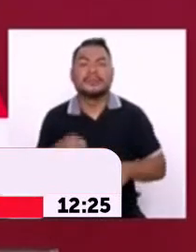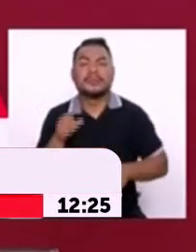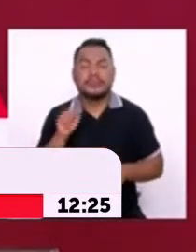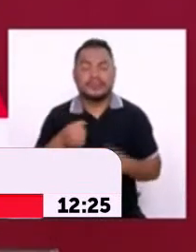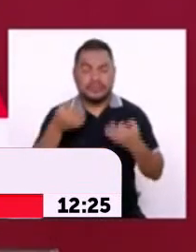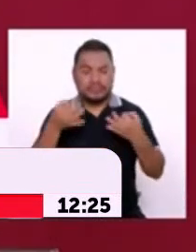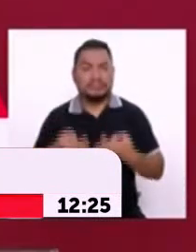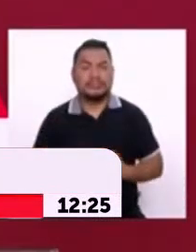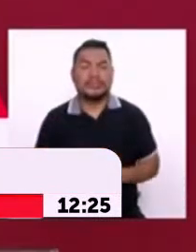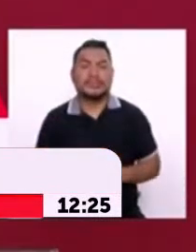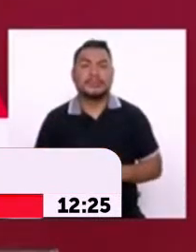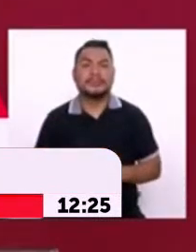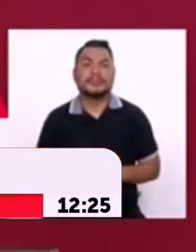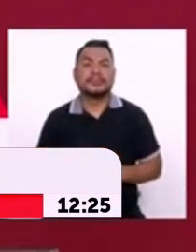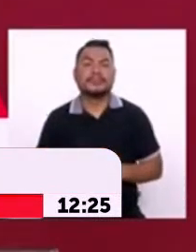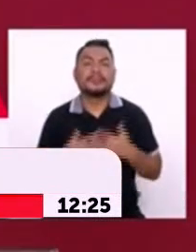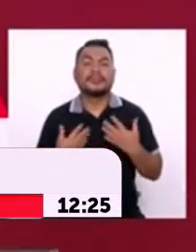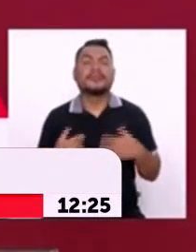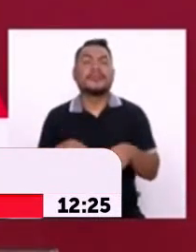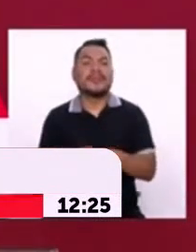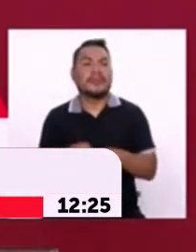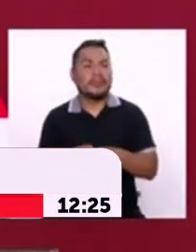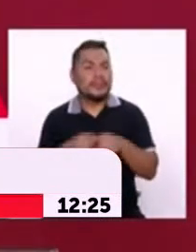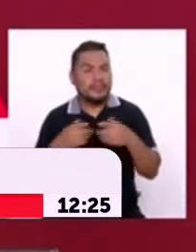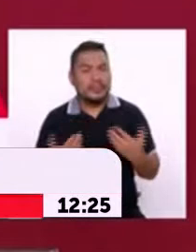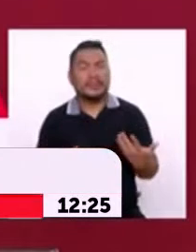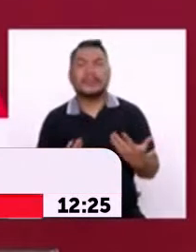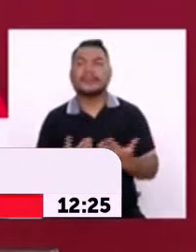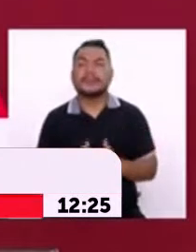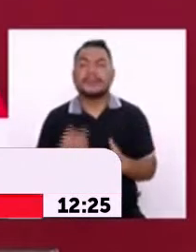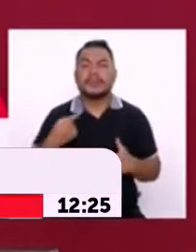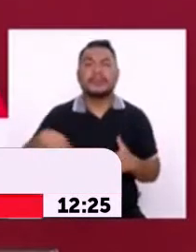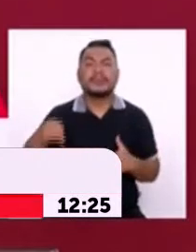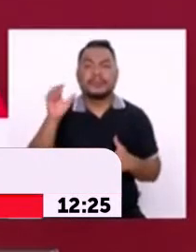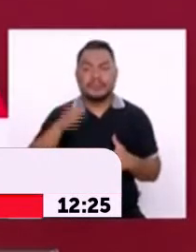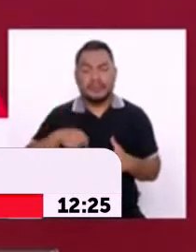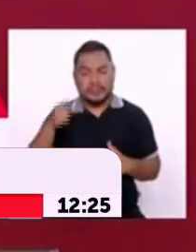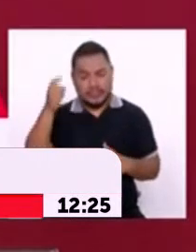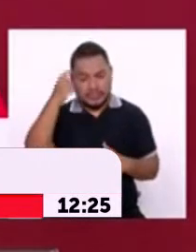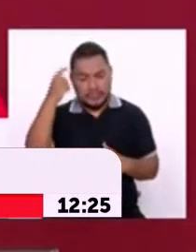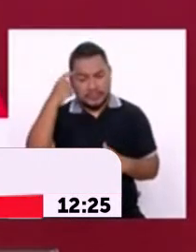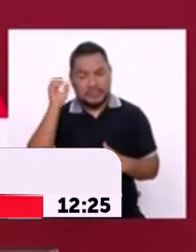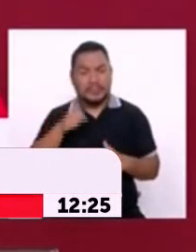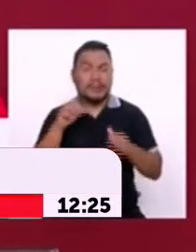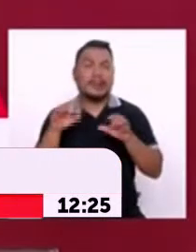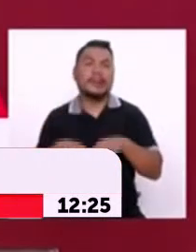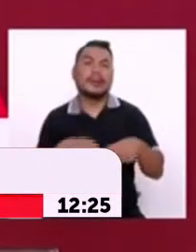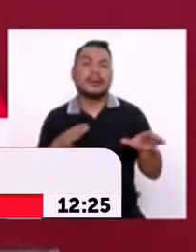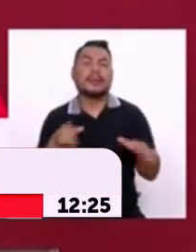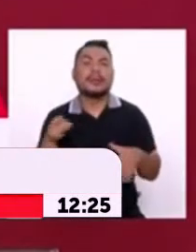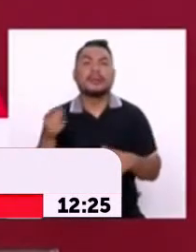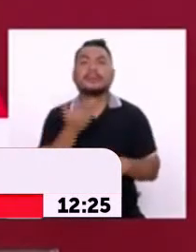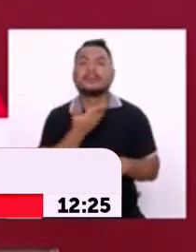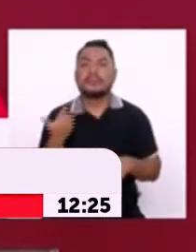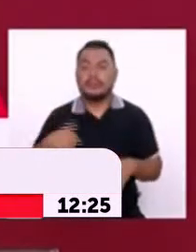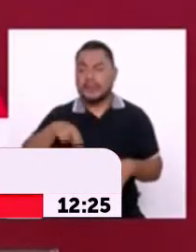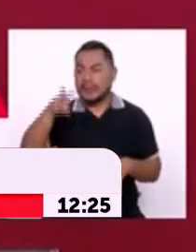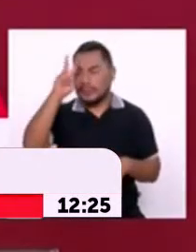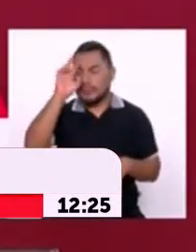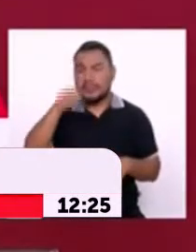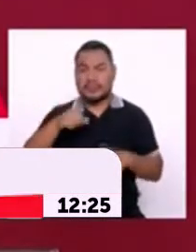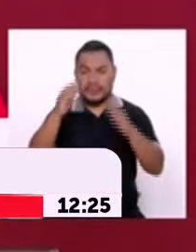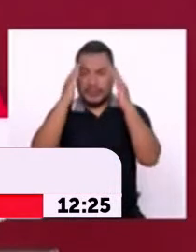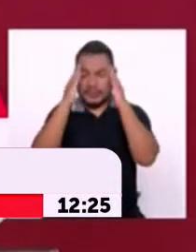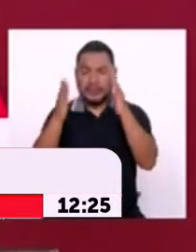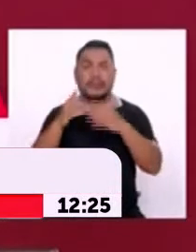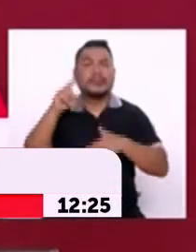la eficiencia. Y sobre todo, hemos concentrado la acción del Estado en